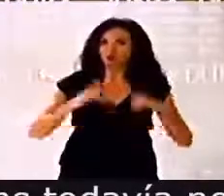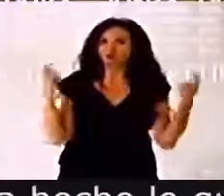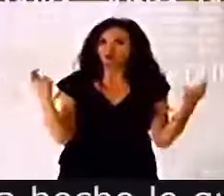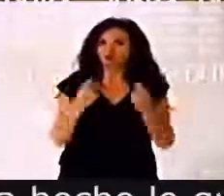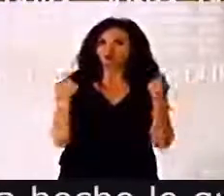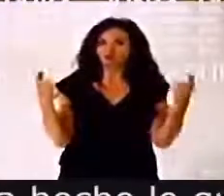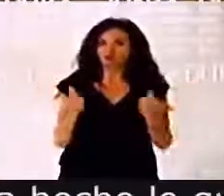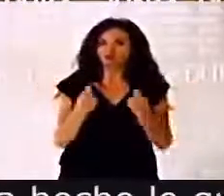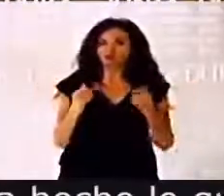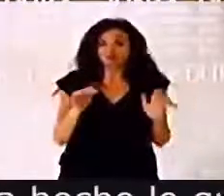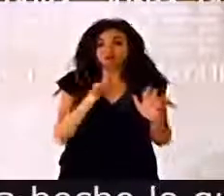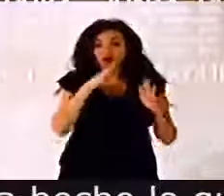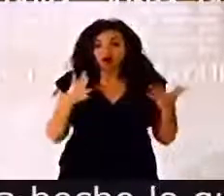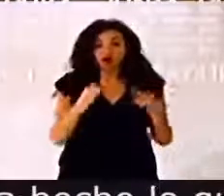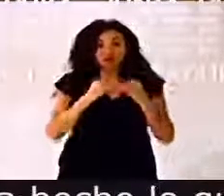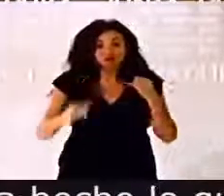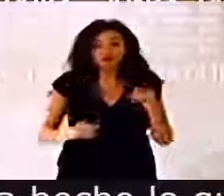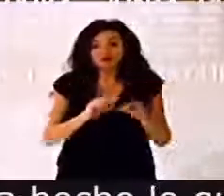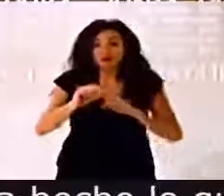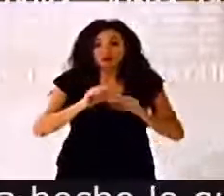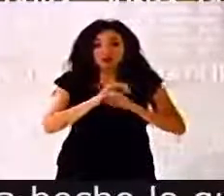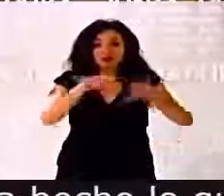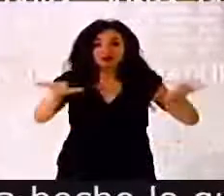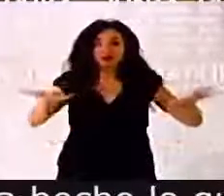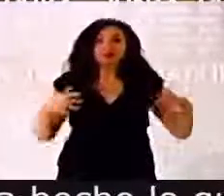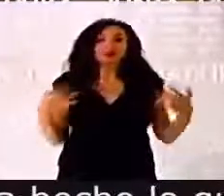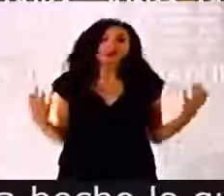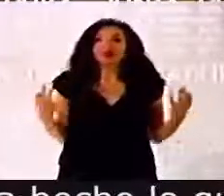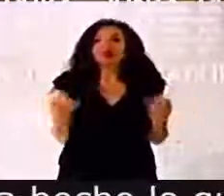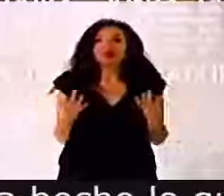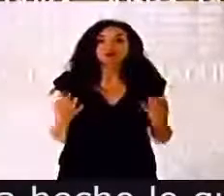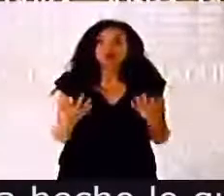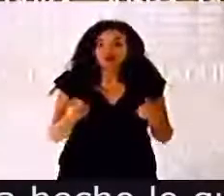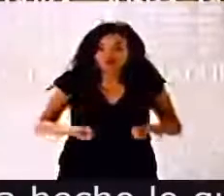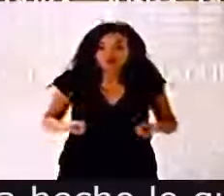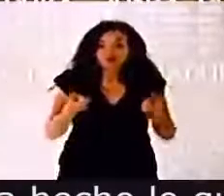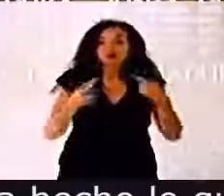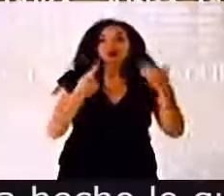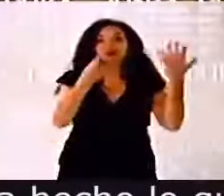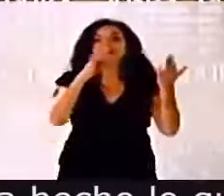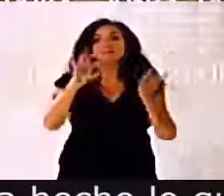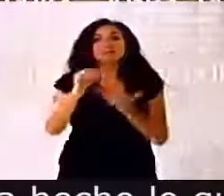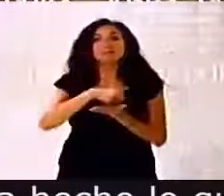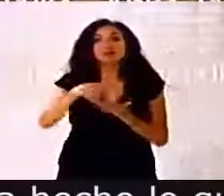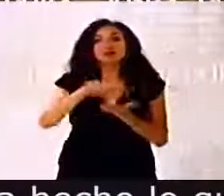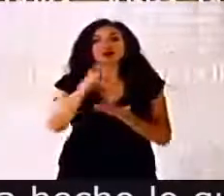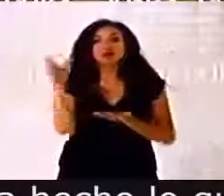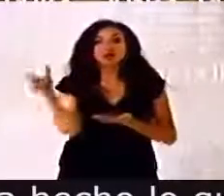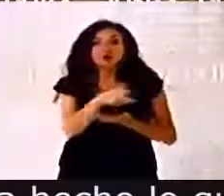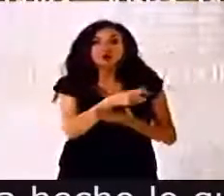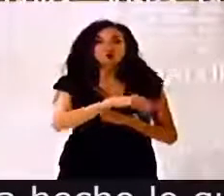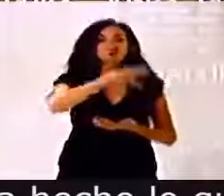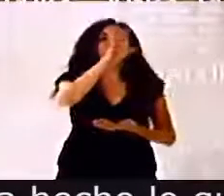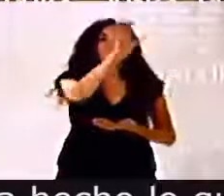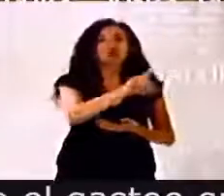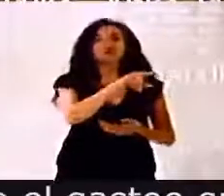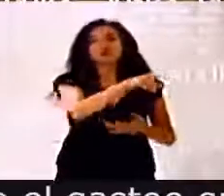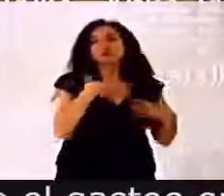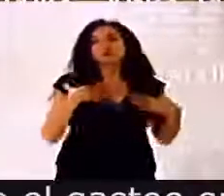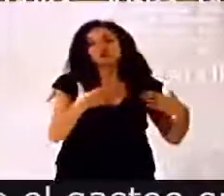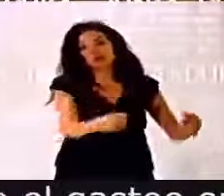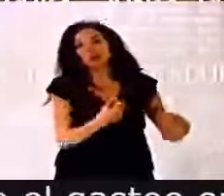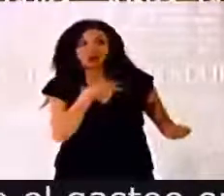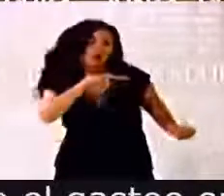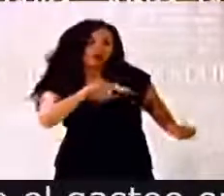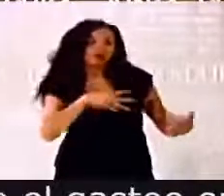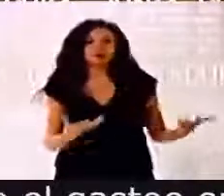que estamos ante una crisis y una pandemia que nos ha hecho incrementar el gasto en más de 60 millones de euros en 2 meses en sanidad. Y esto